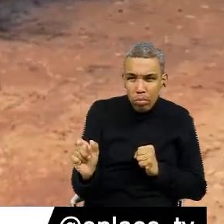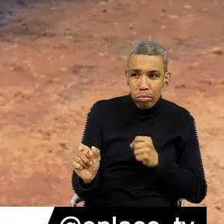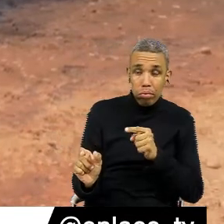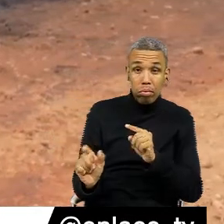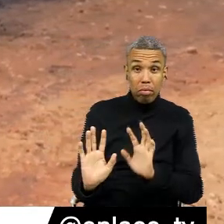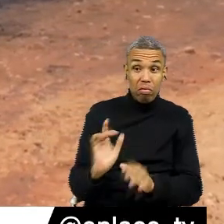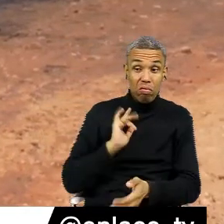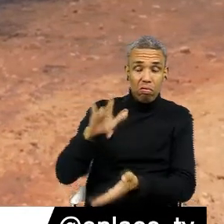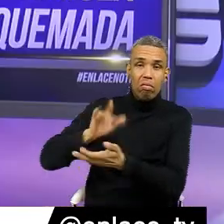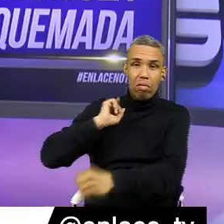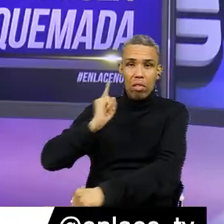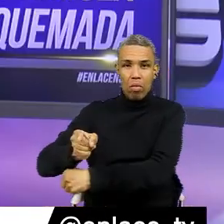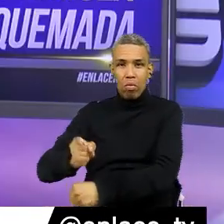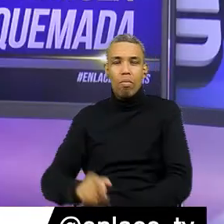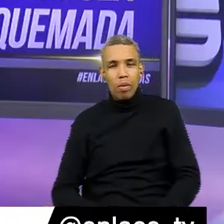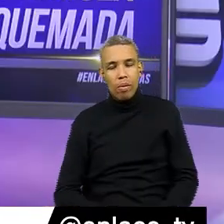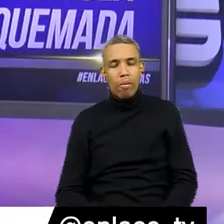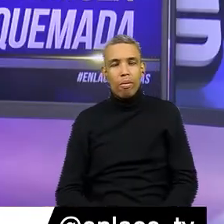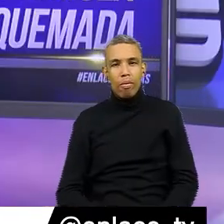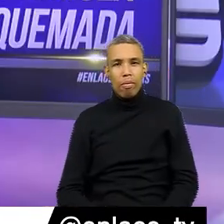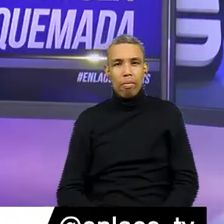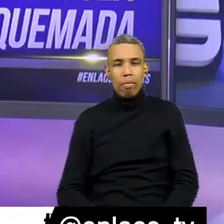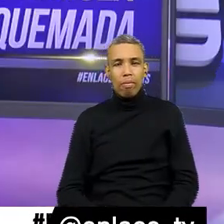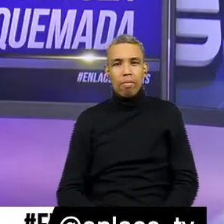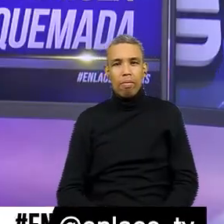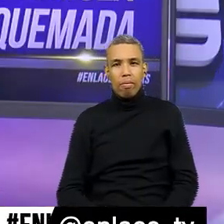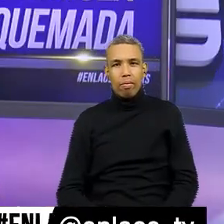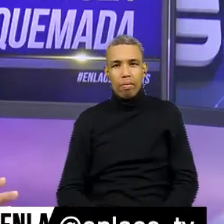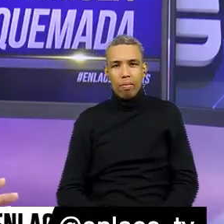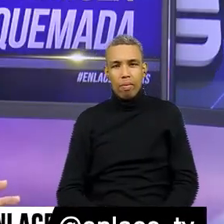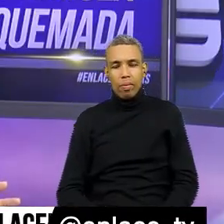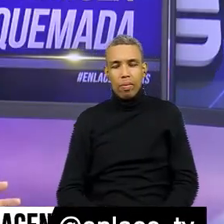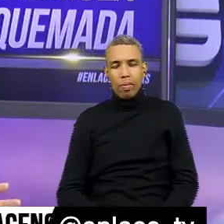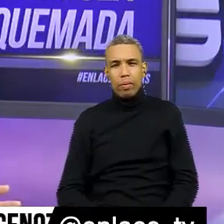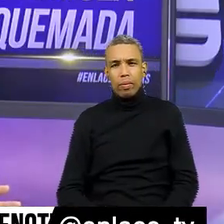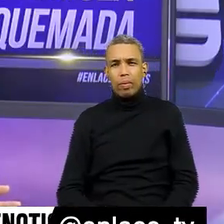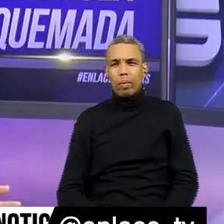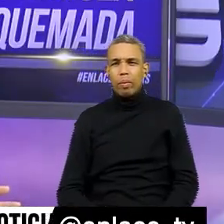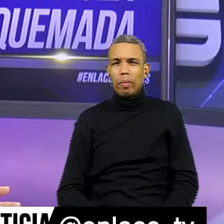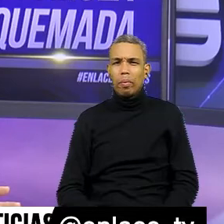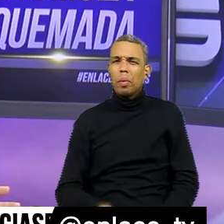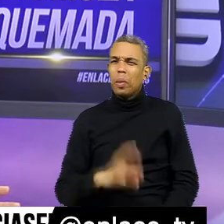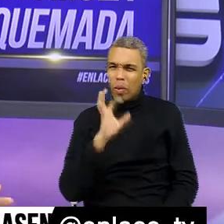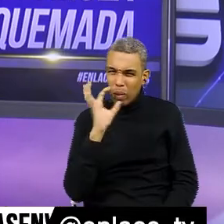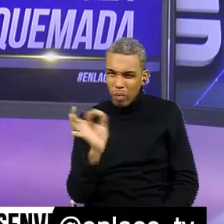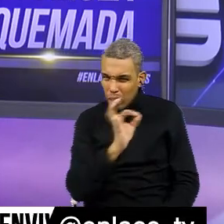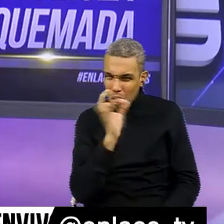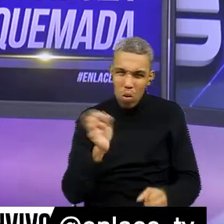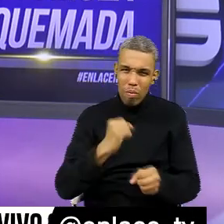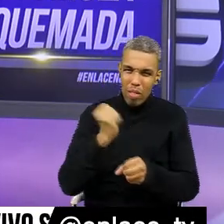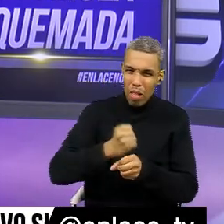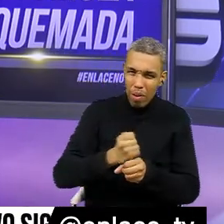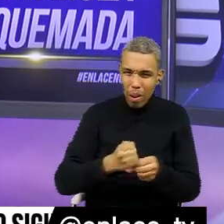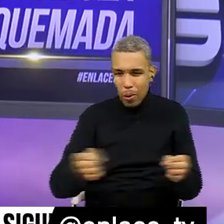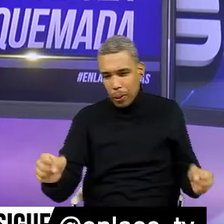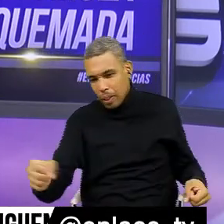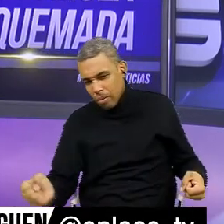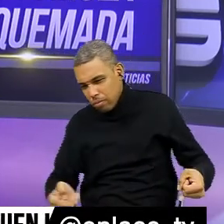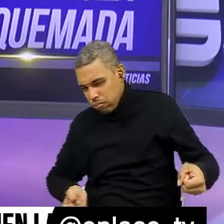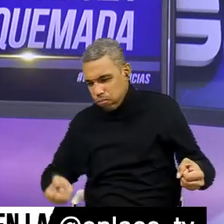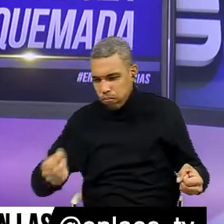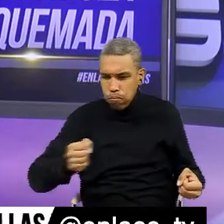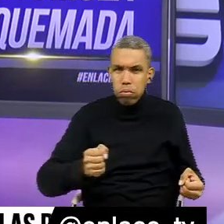hecho. Y conductores del paro de camioneros rechazaron estos actos delincuenciales en contra del gremio, de que